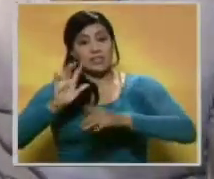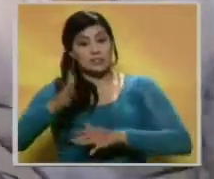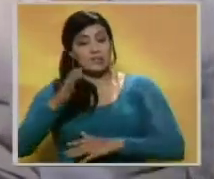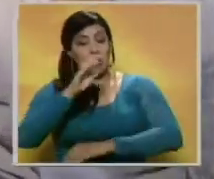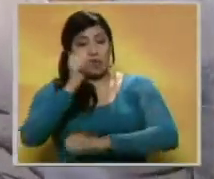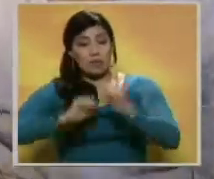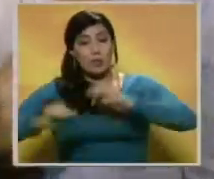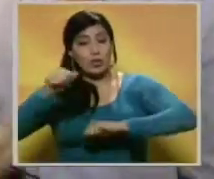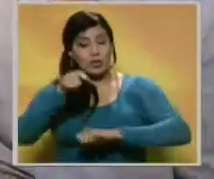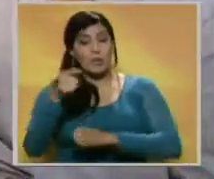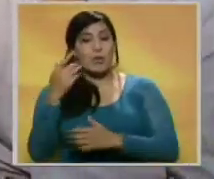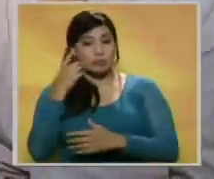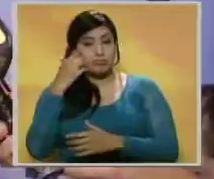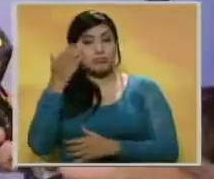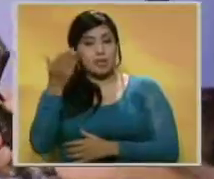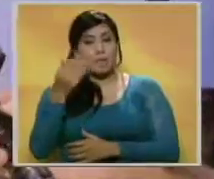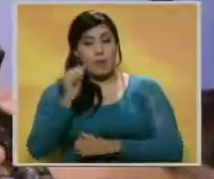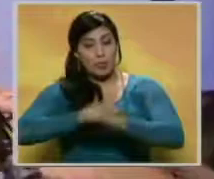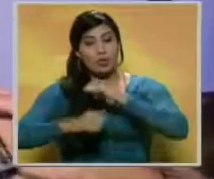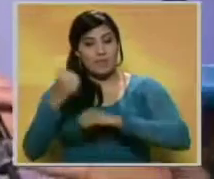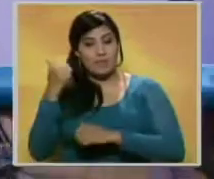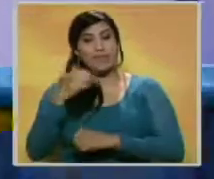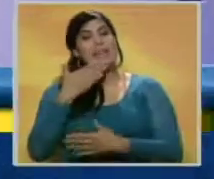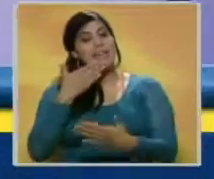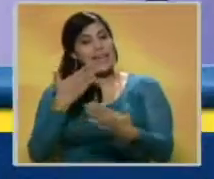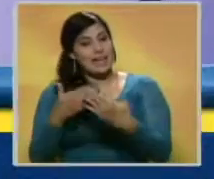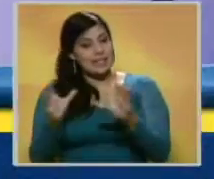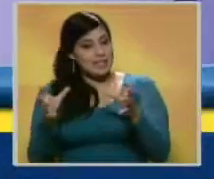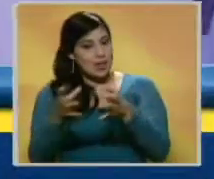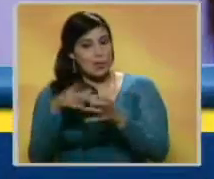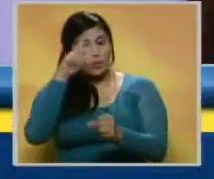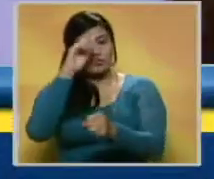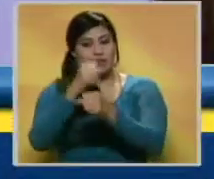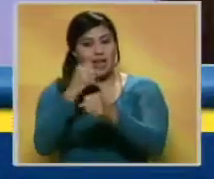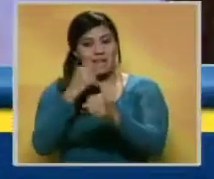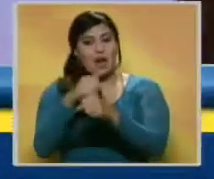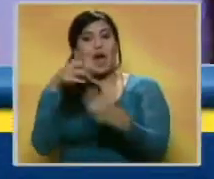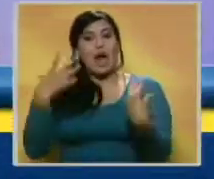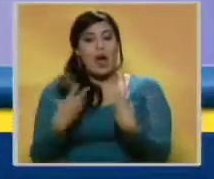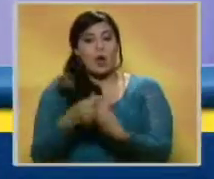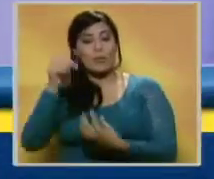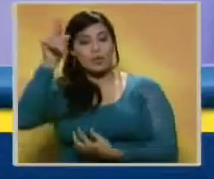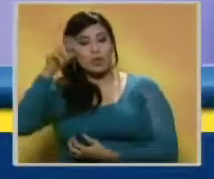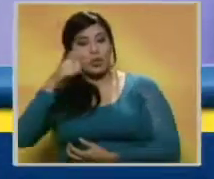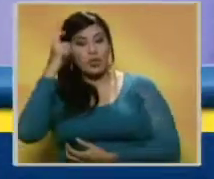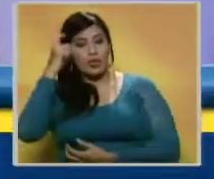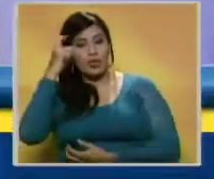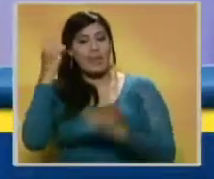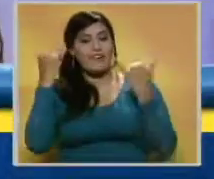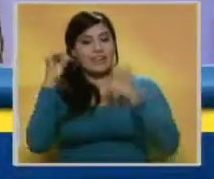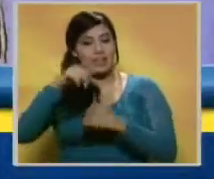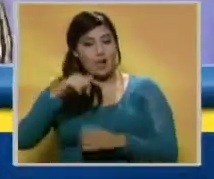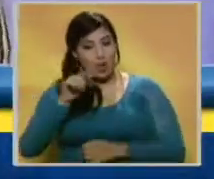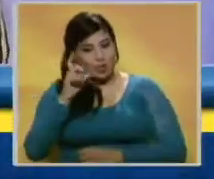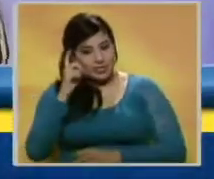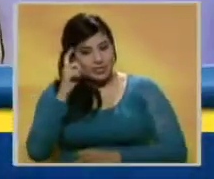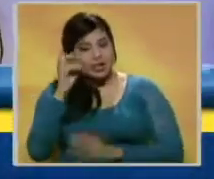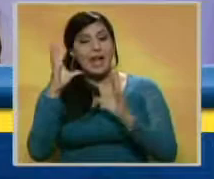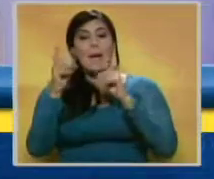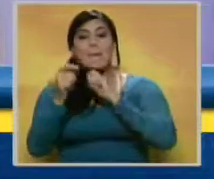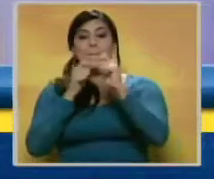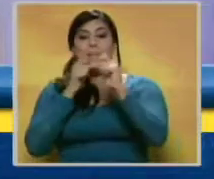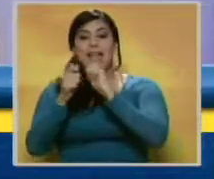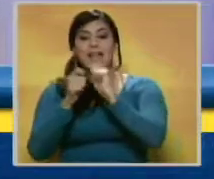menos, no siempre. Sepan lo que. Queremos agradecer a nuestro equipo de trabajo, a quienes nos acompañan sobre todo diariamente, que también celebran con nosotros el Día